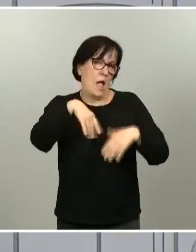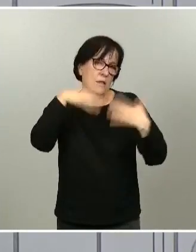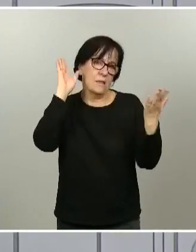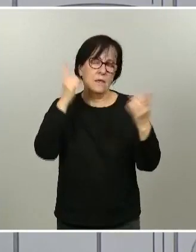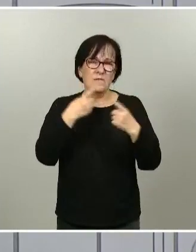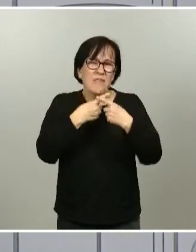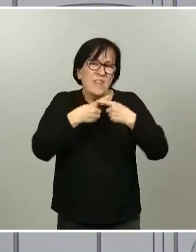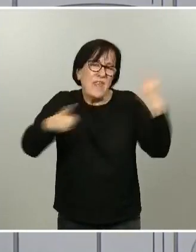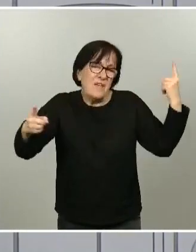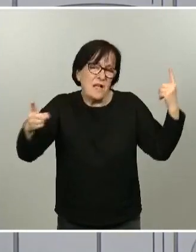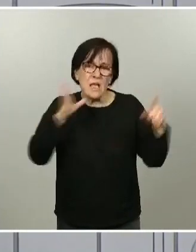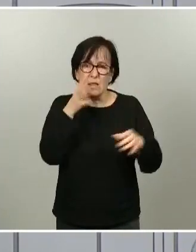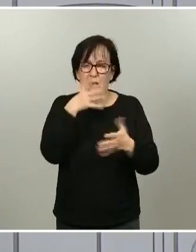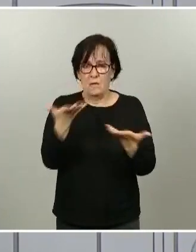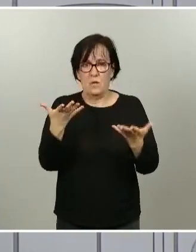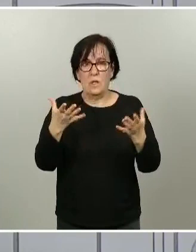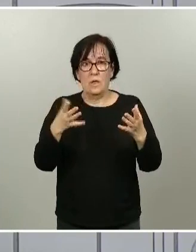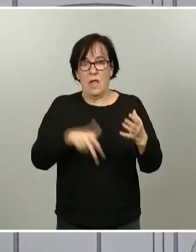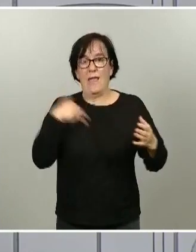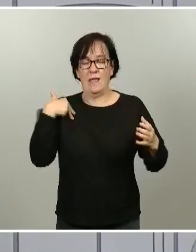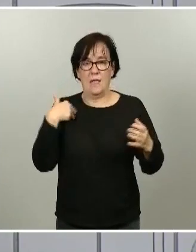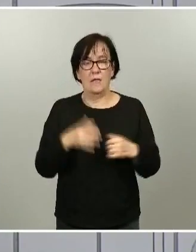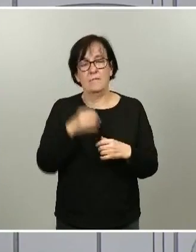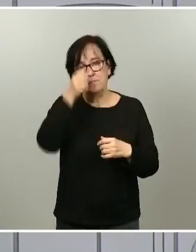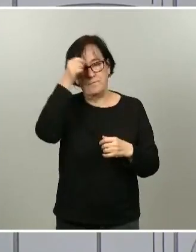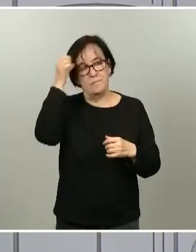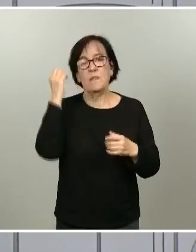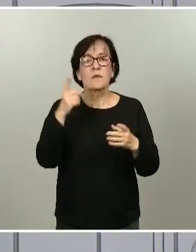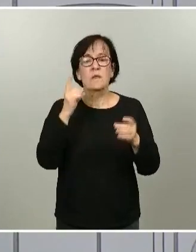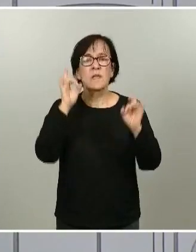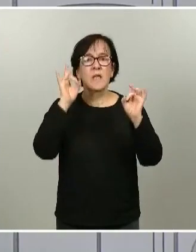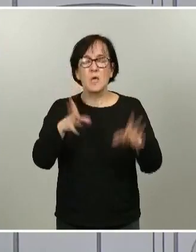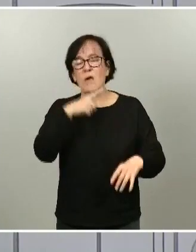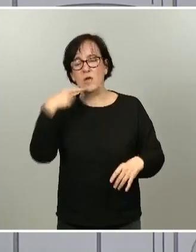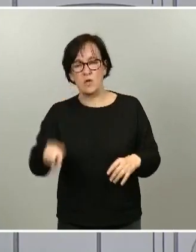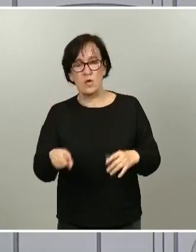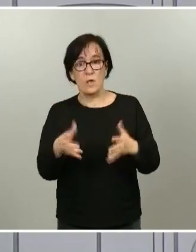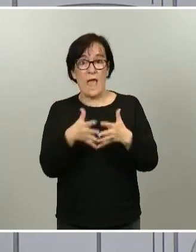con más casos a nivel global. Desde luego es igual que Rusia, un país enorme.